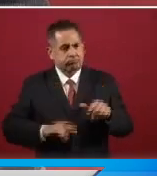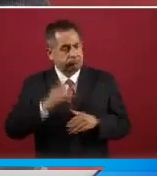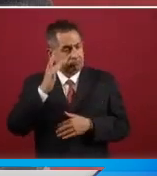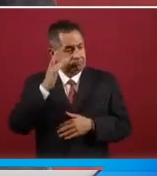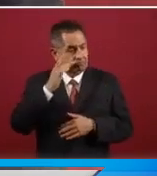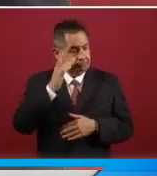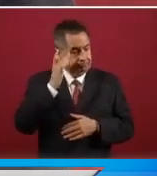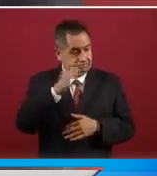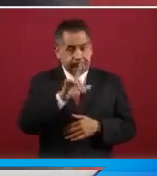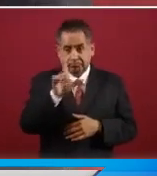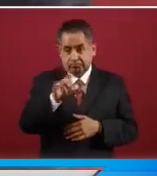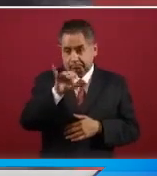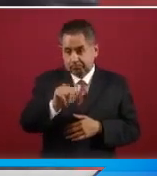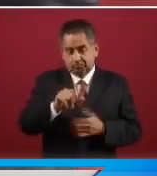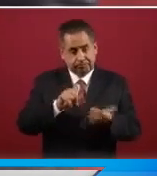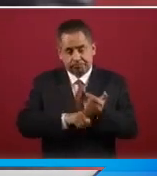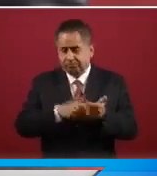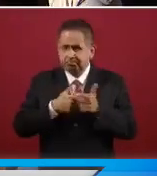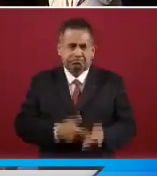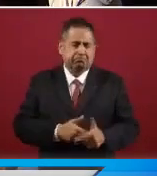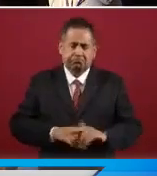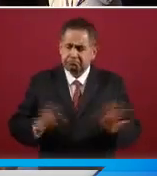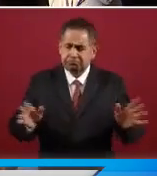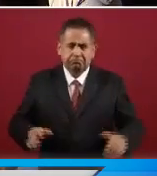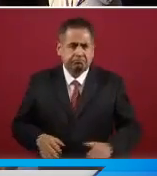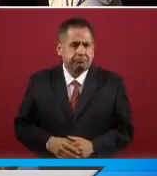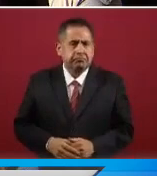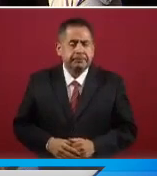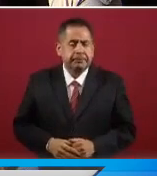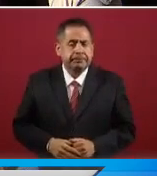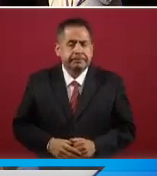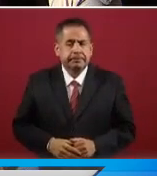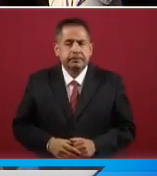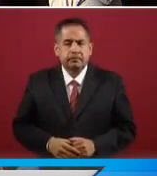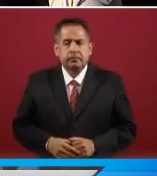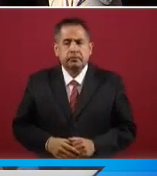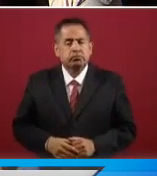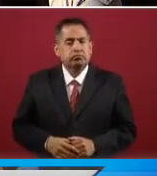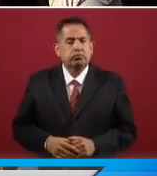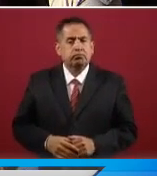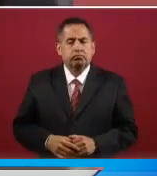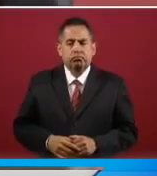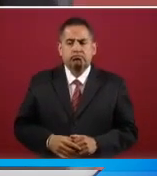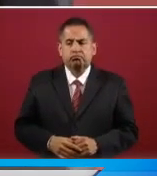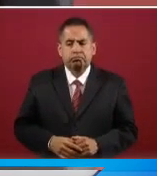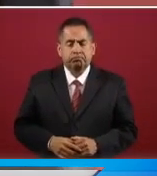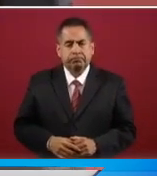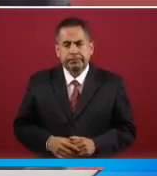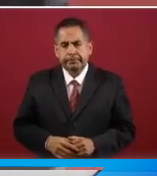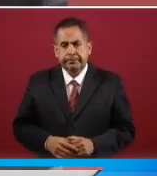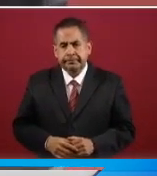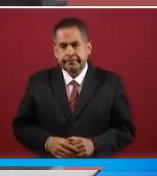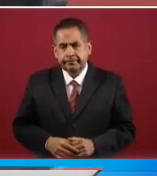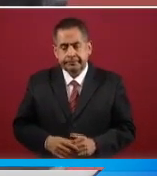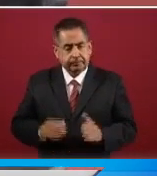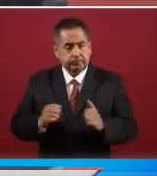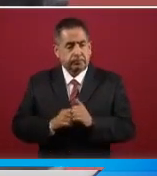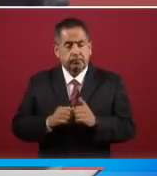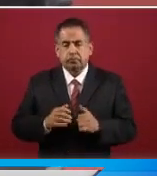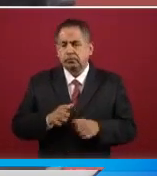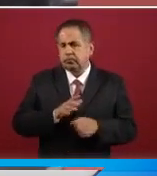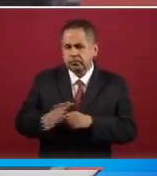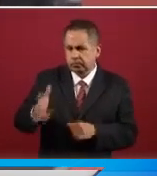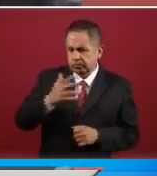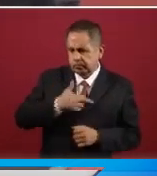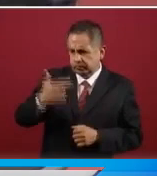informará de manera permanente transparentando todo el proceso de construcción. Hay que recordar que se ha catalogado de esta manera porque hay un sabotaje legal por